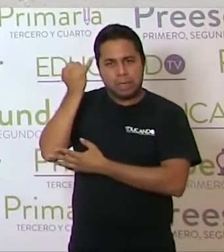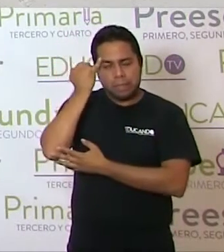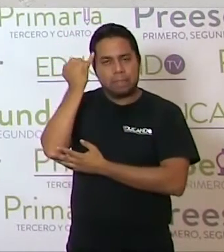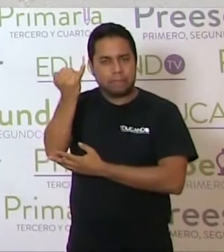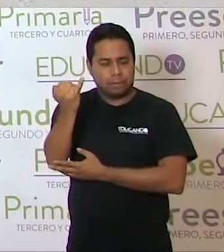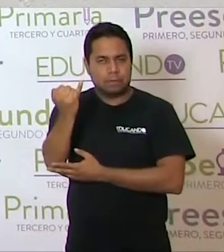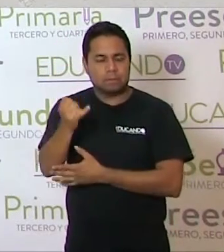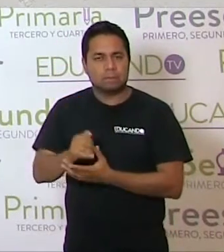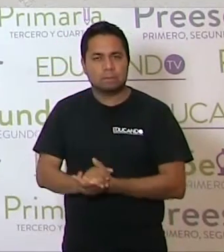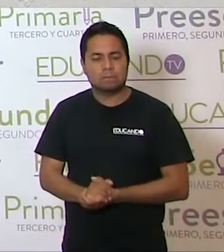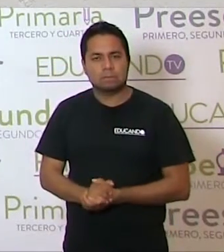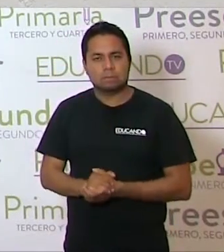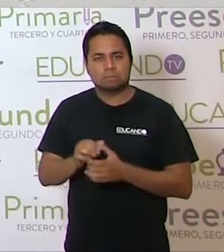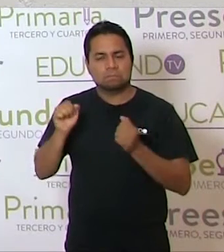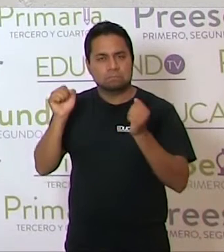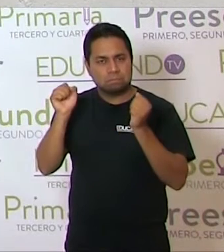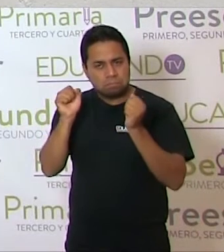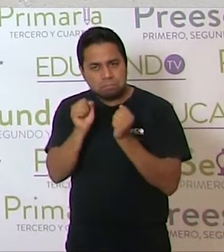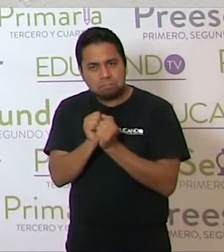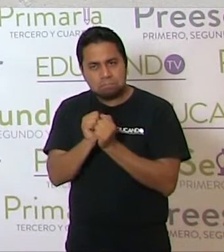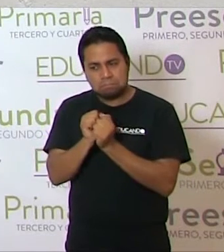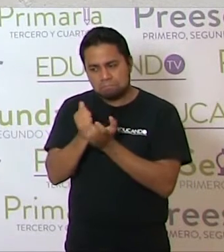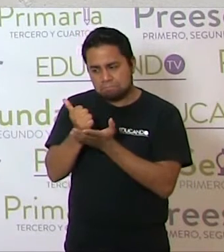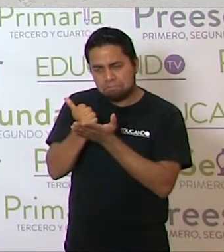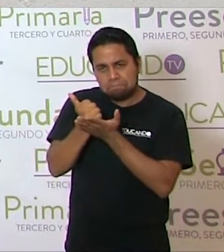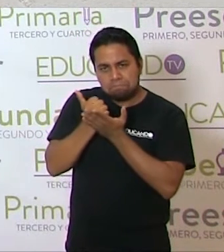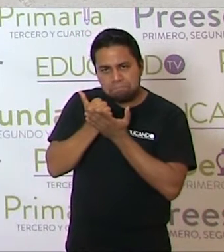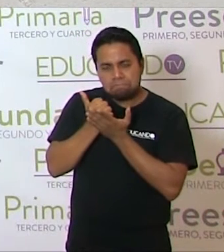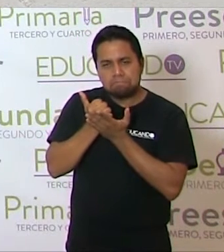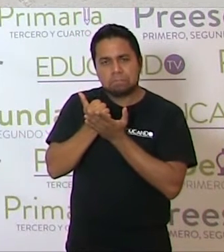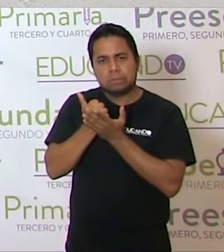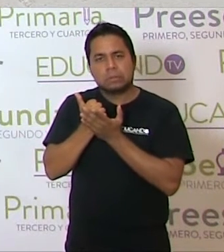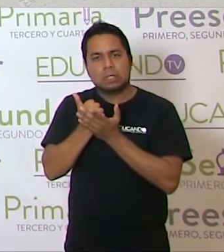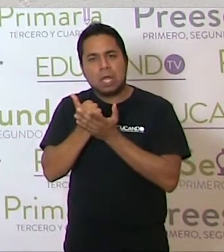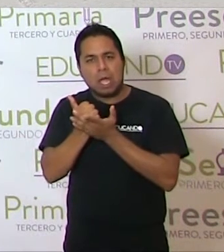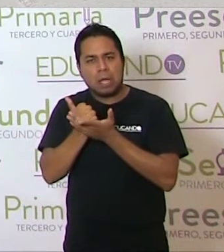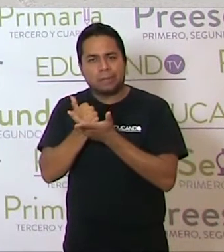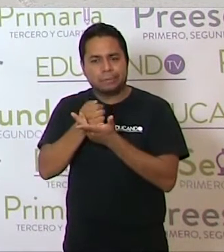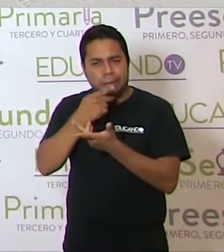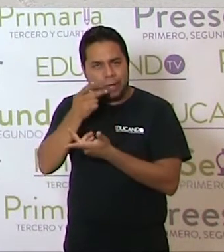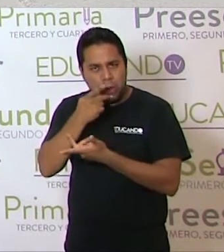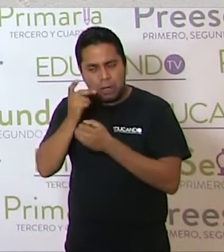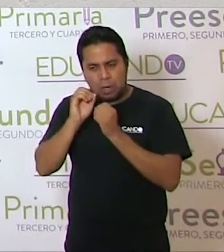a través de recursos lingüísticos o escritos